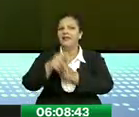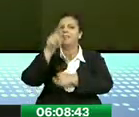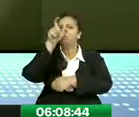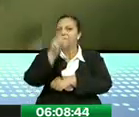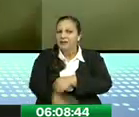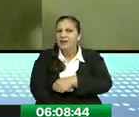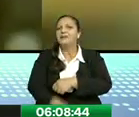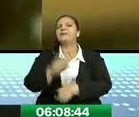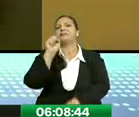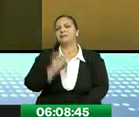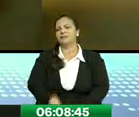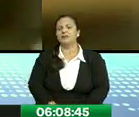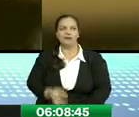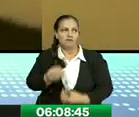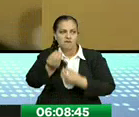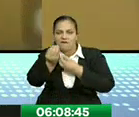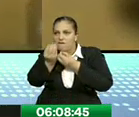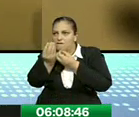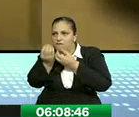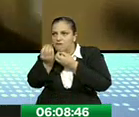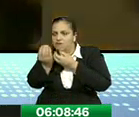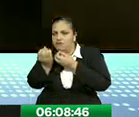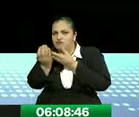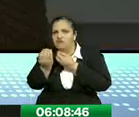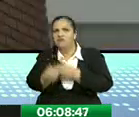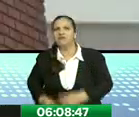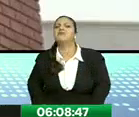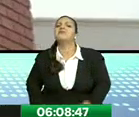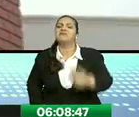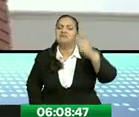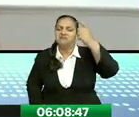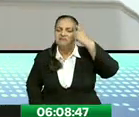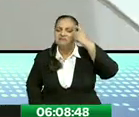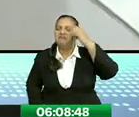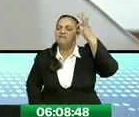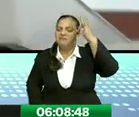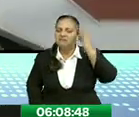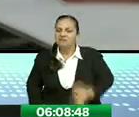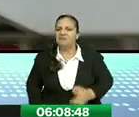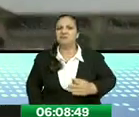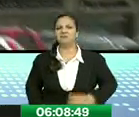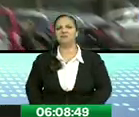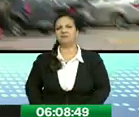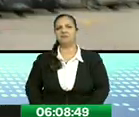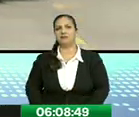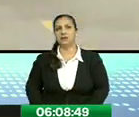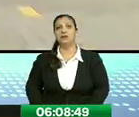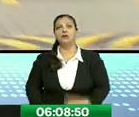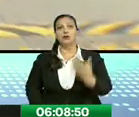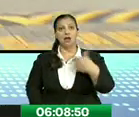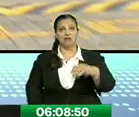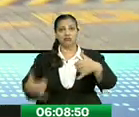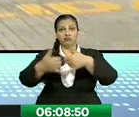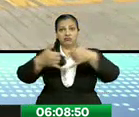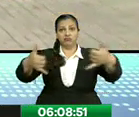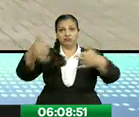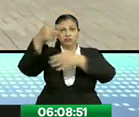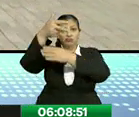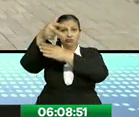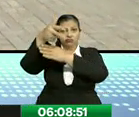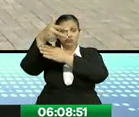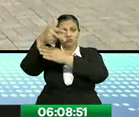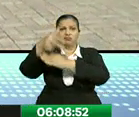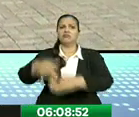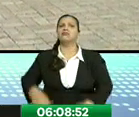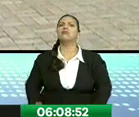tenían. Exacto, todo programado, todo prácticamente ya lo tenían, ya sabían.